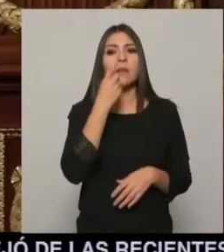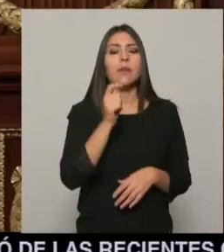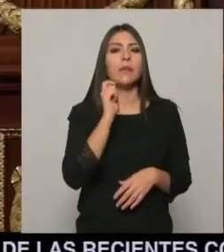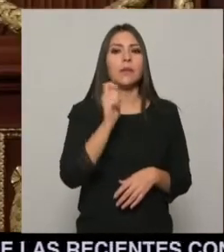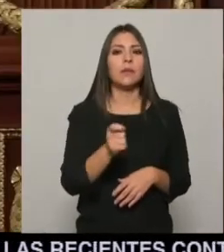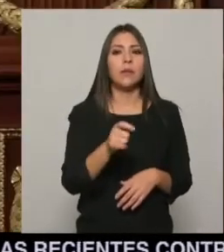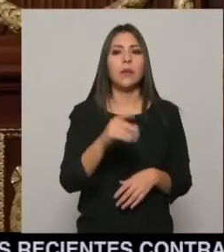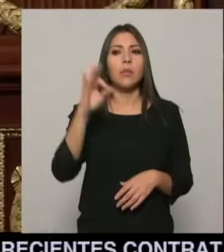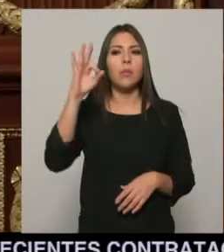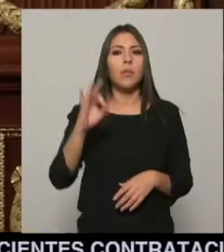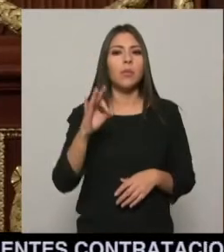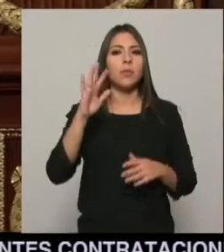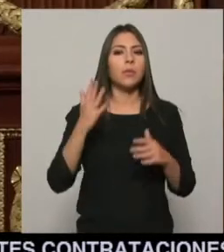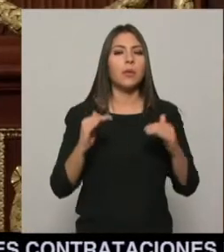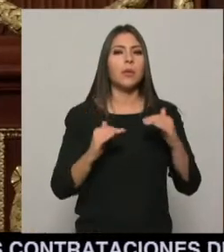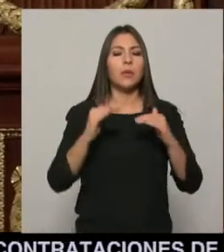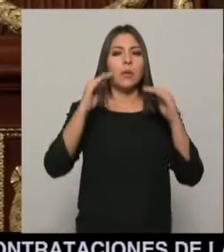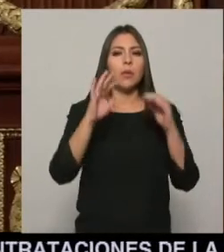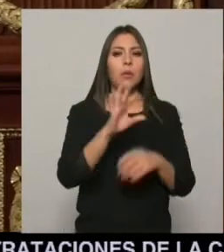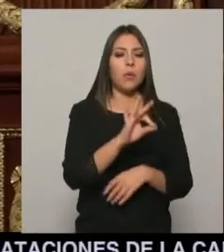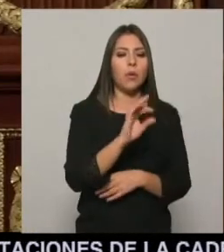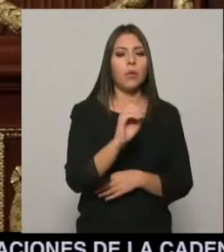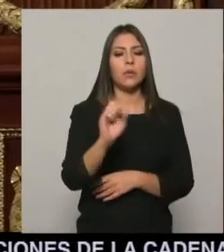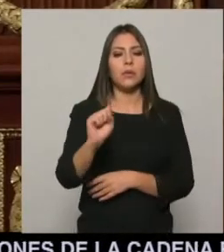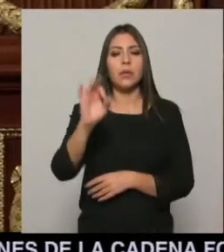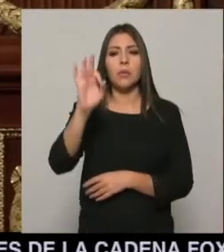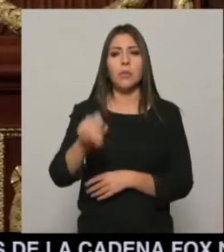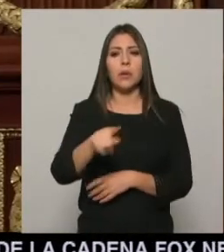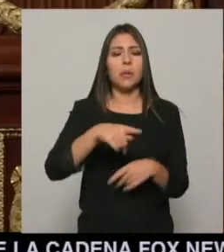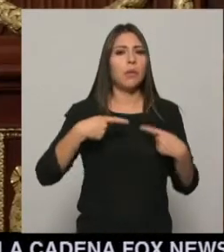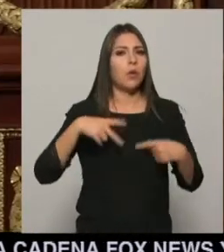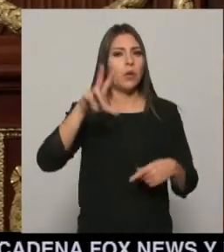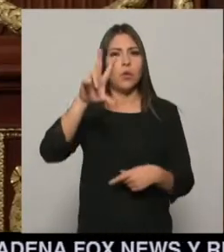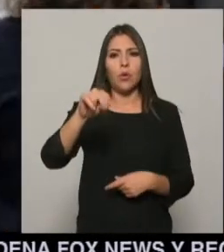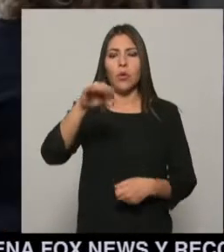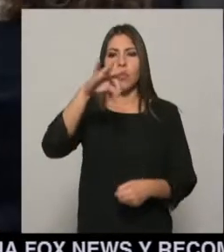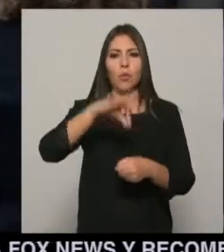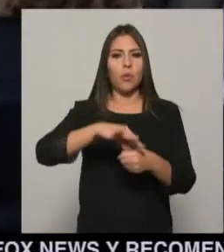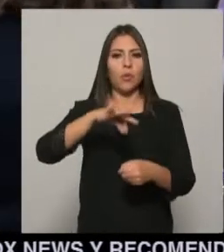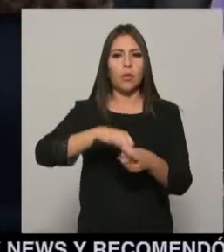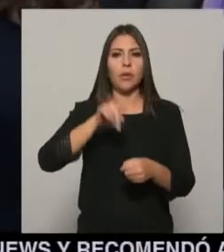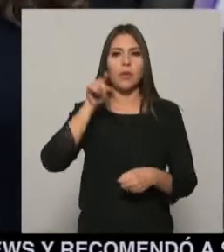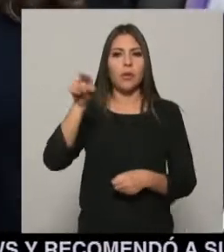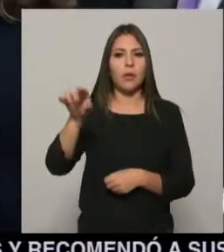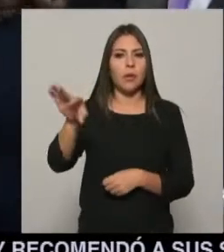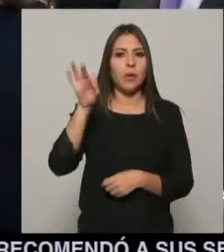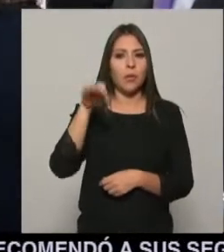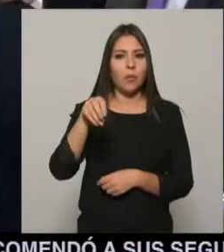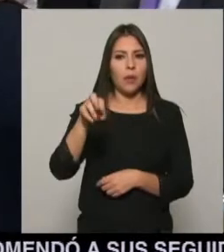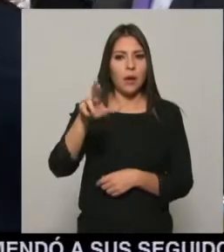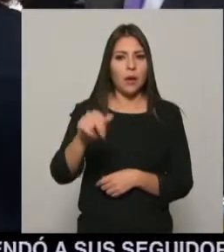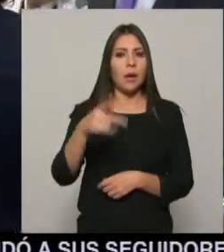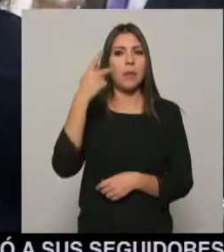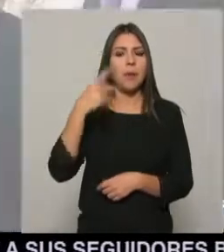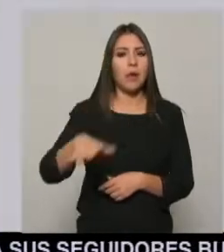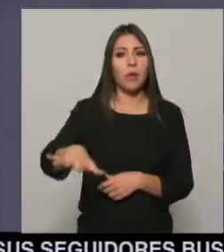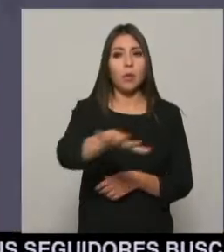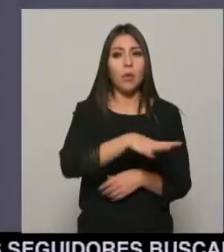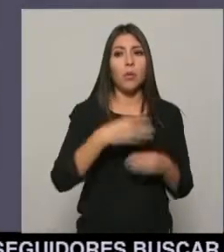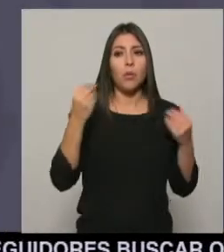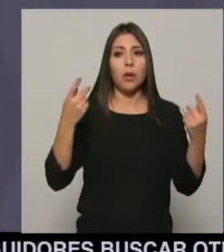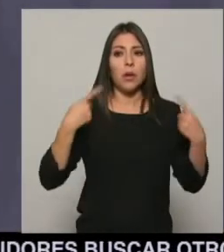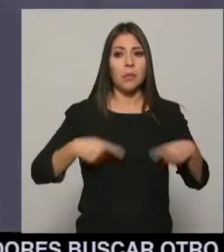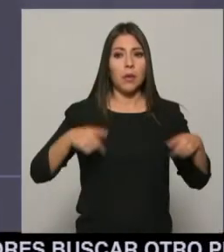el porcentaje es cerca del 40%, 60% de los capitalinos no votaron por esa expresión, lo que significa que hay una gran mayoría de ciudadanos que